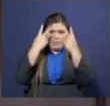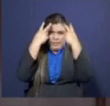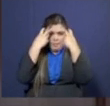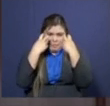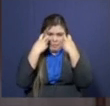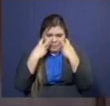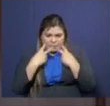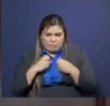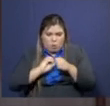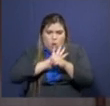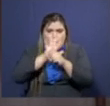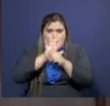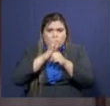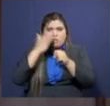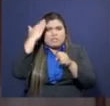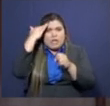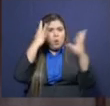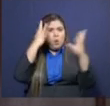identificar casos positivos,